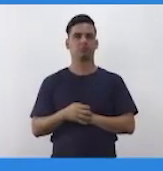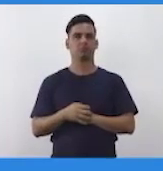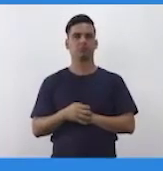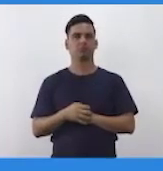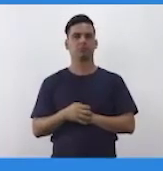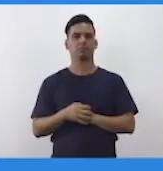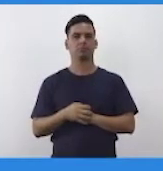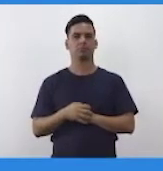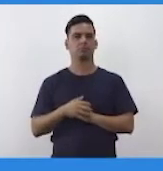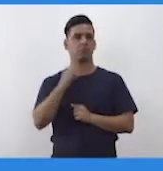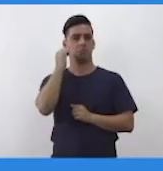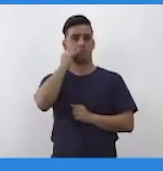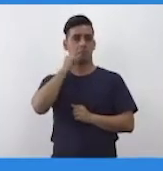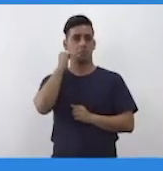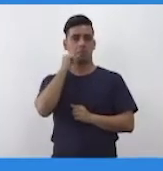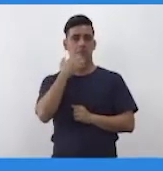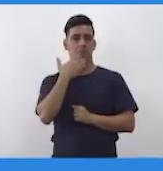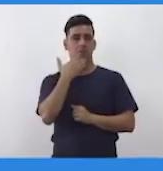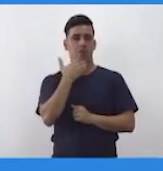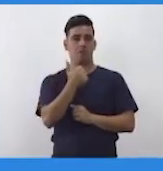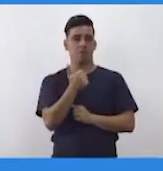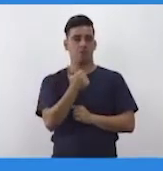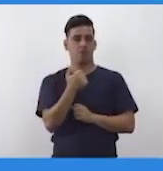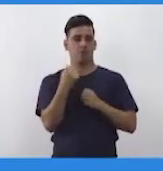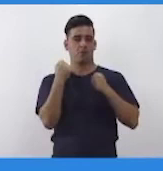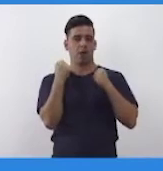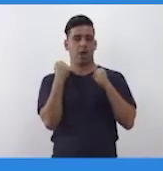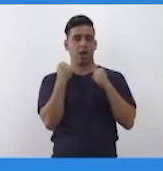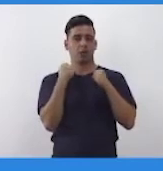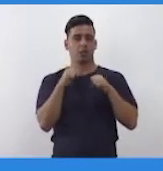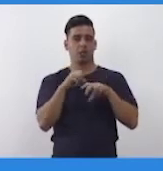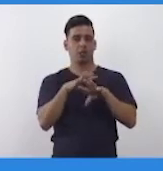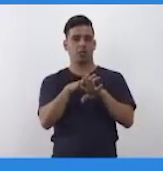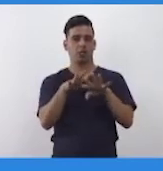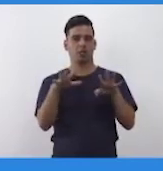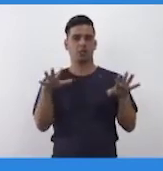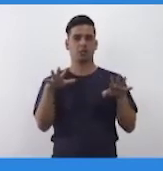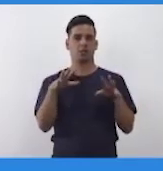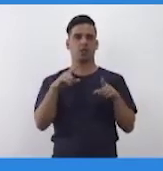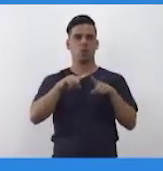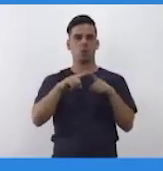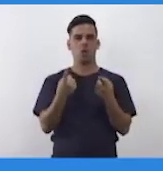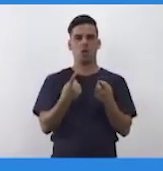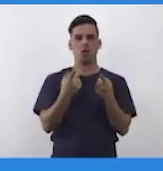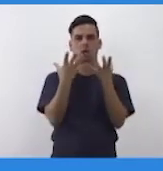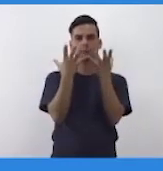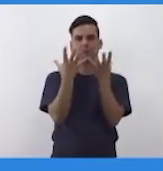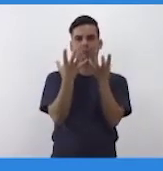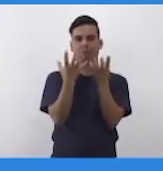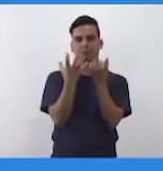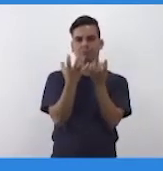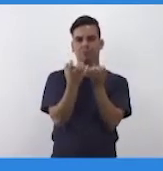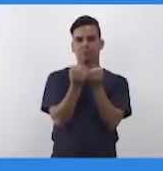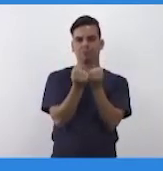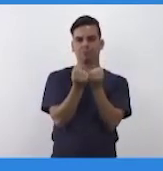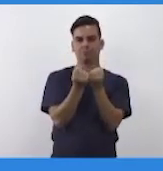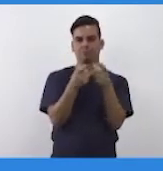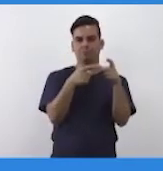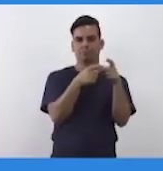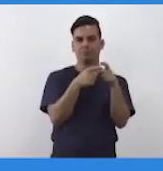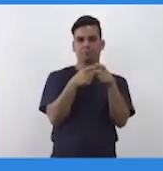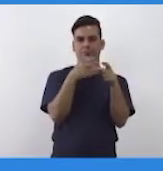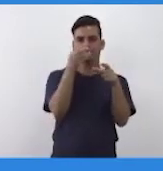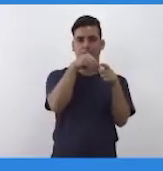mayor rendimiento energético a partir de la oxidación de la glucosa. Recuerden que